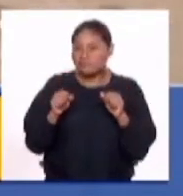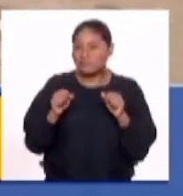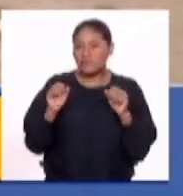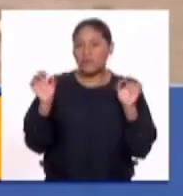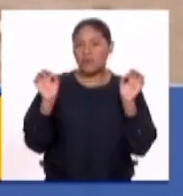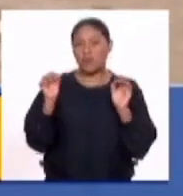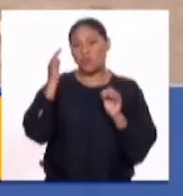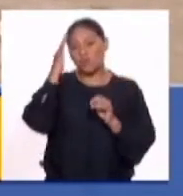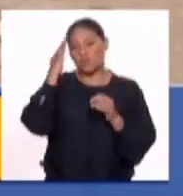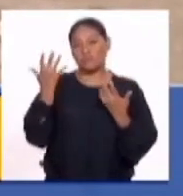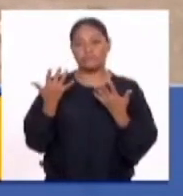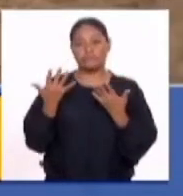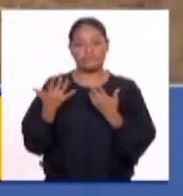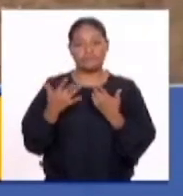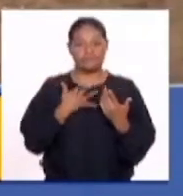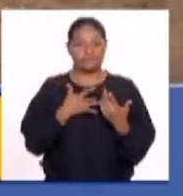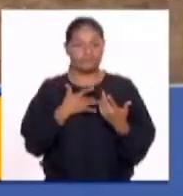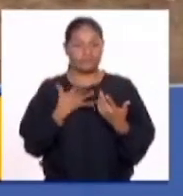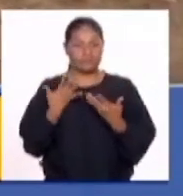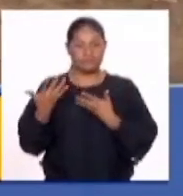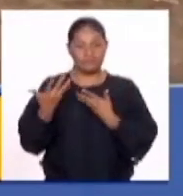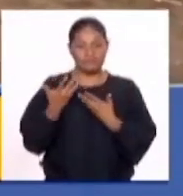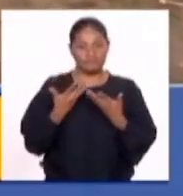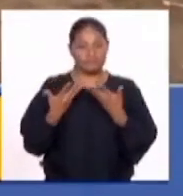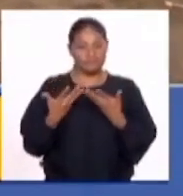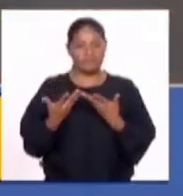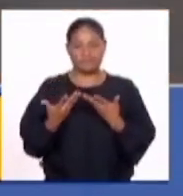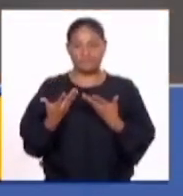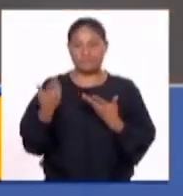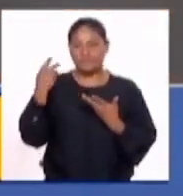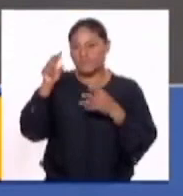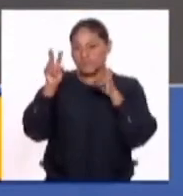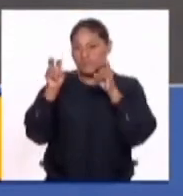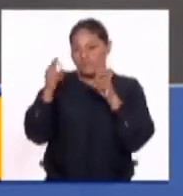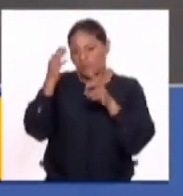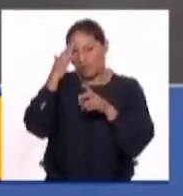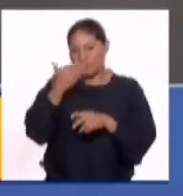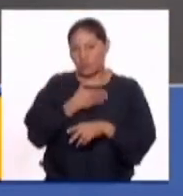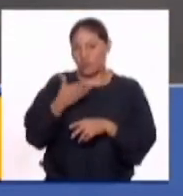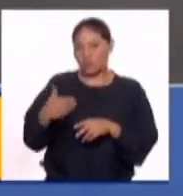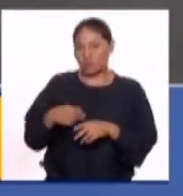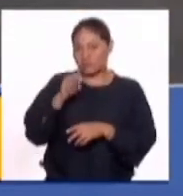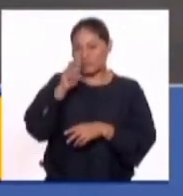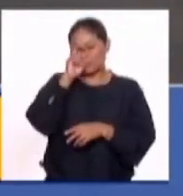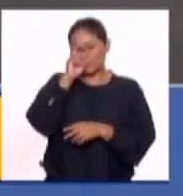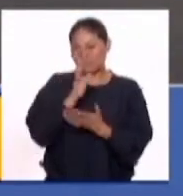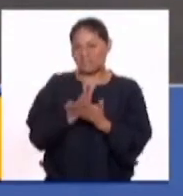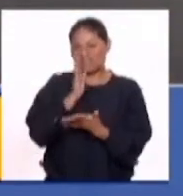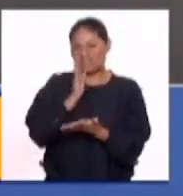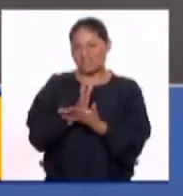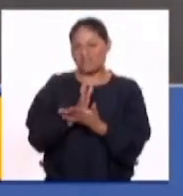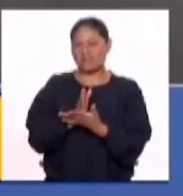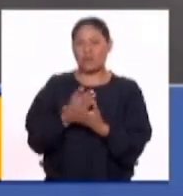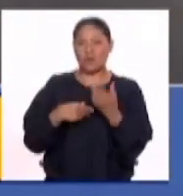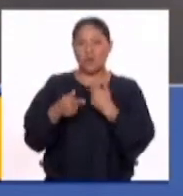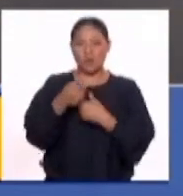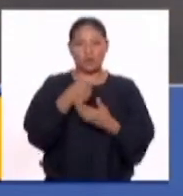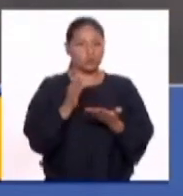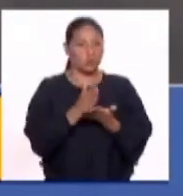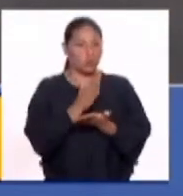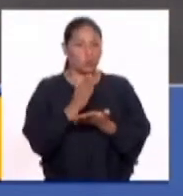que esté condicionando, digamos, la posición del gobierno, una posición más dura con respecto a la política de migración en Chile?